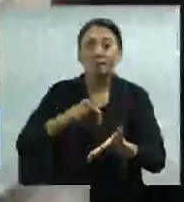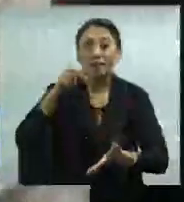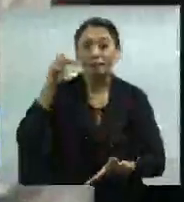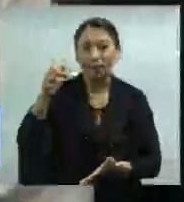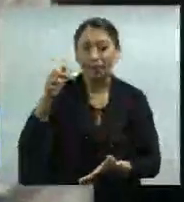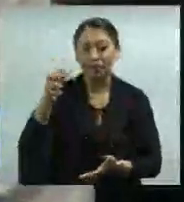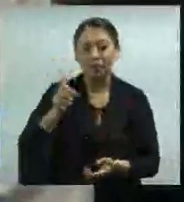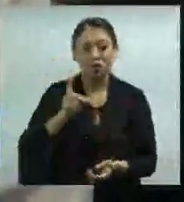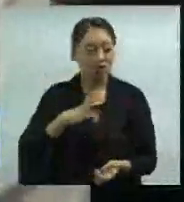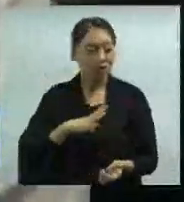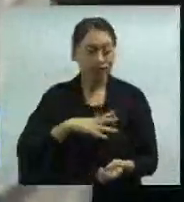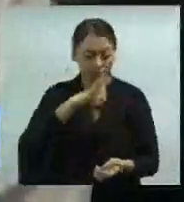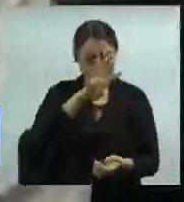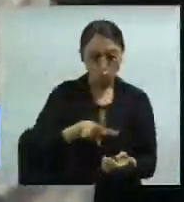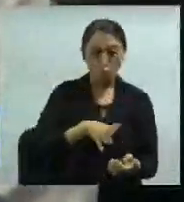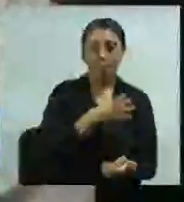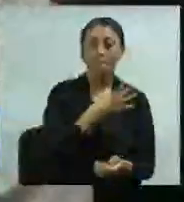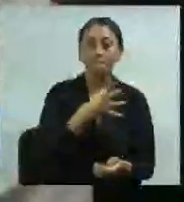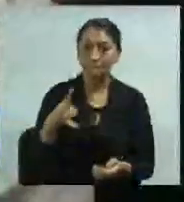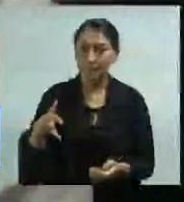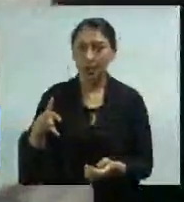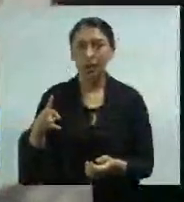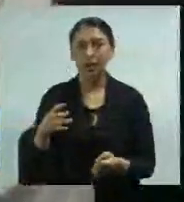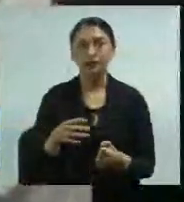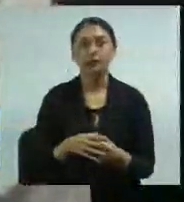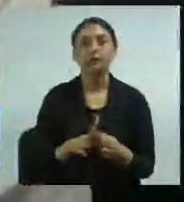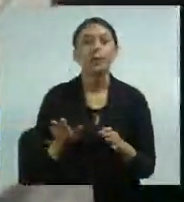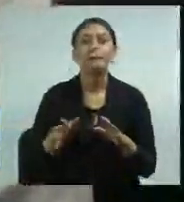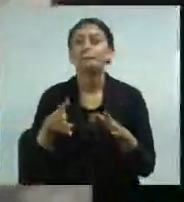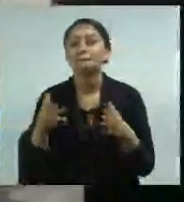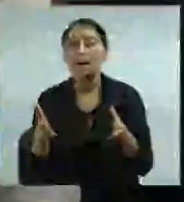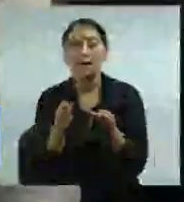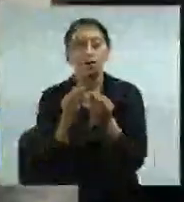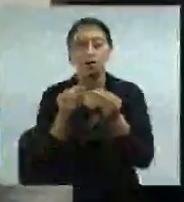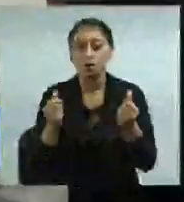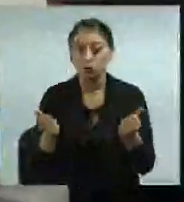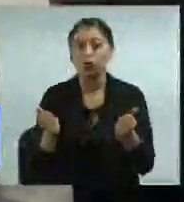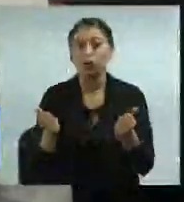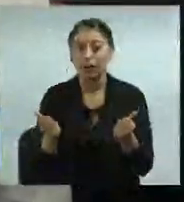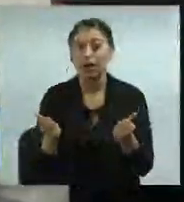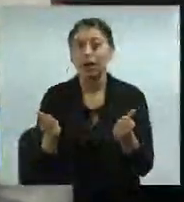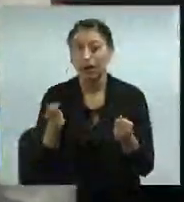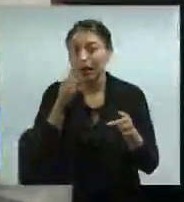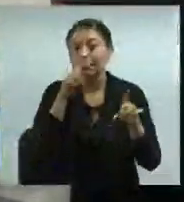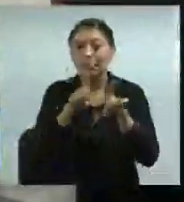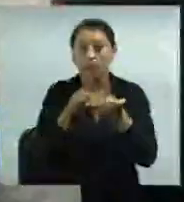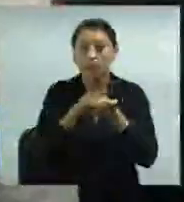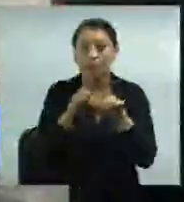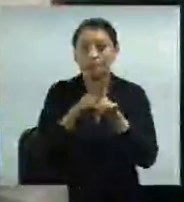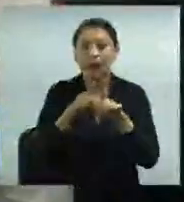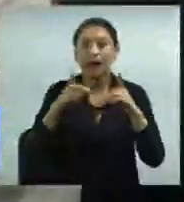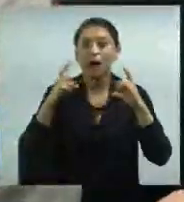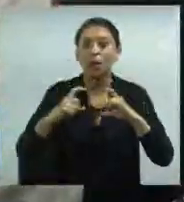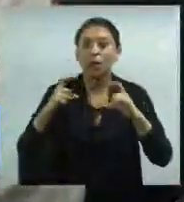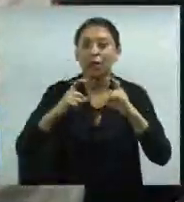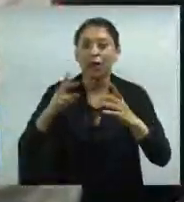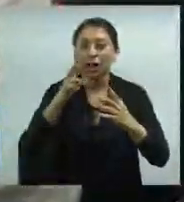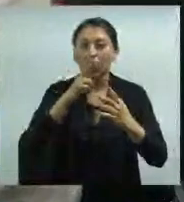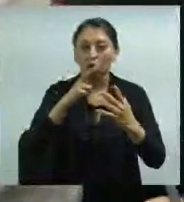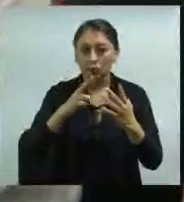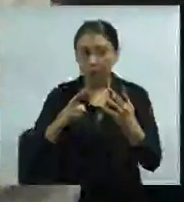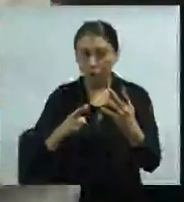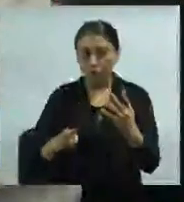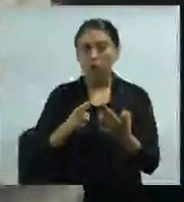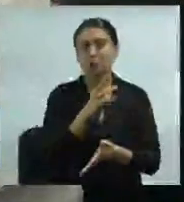un plan, ya lo decía el colega acá. No tenemos un plan para manejar las riquezas disponibles, tanto en este caso específico como los